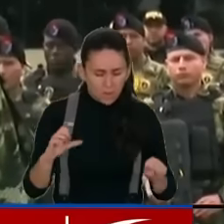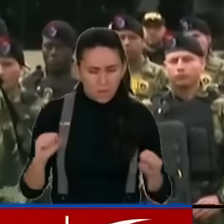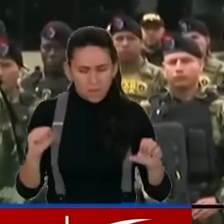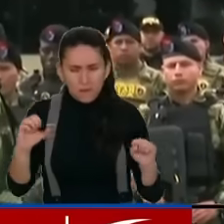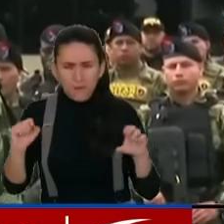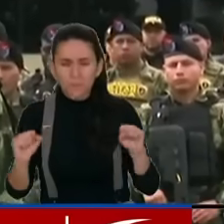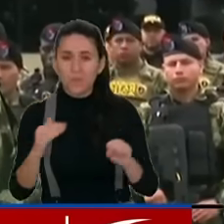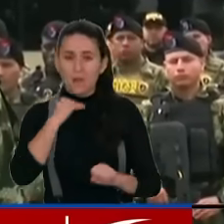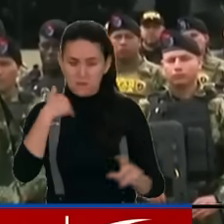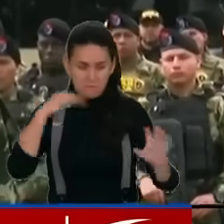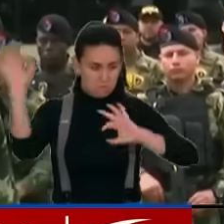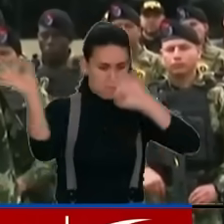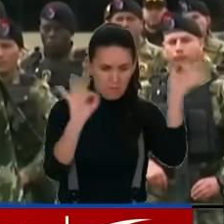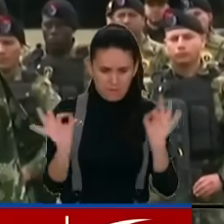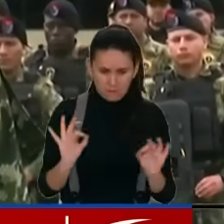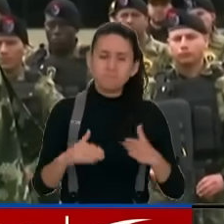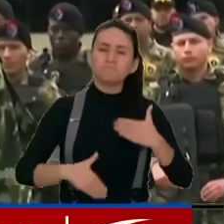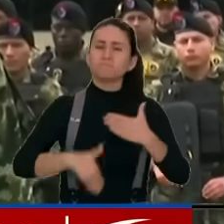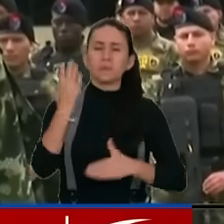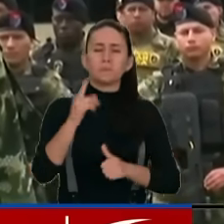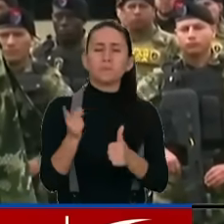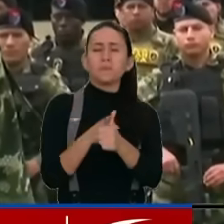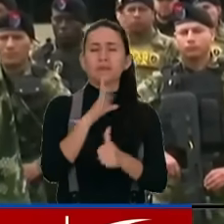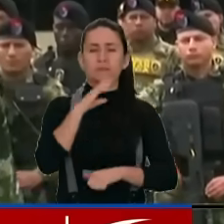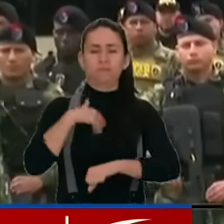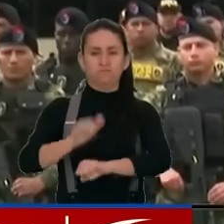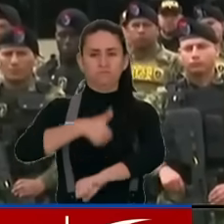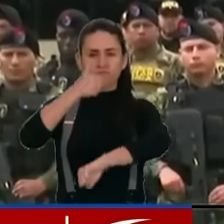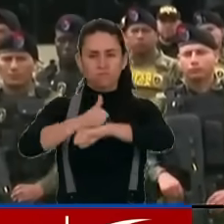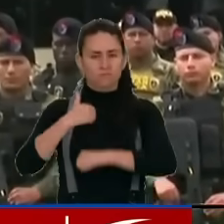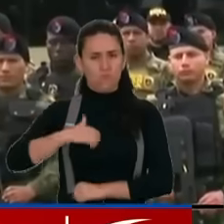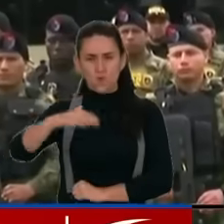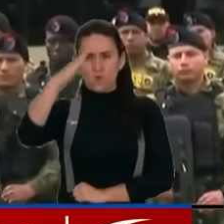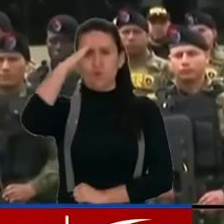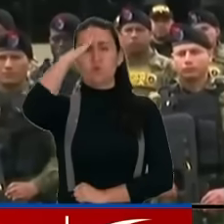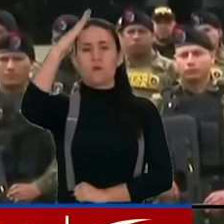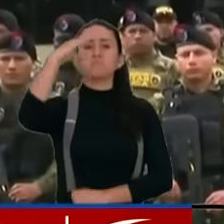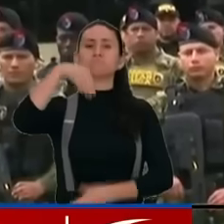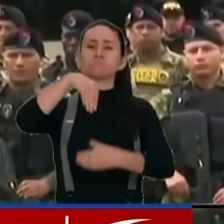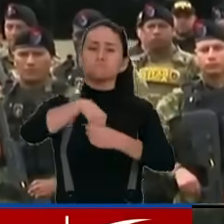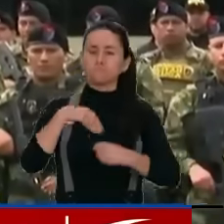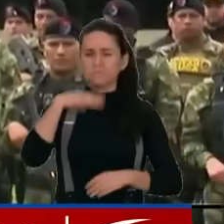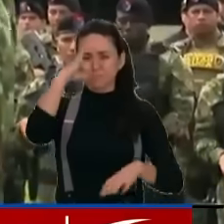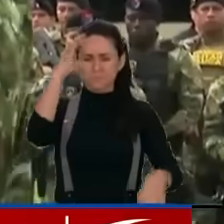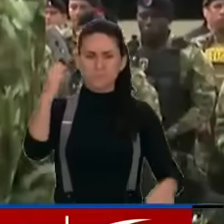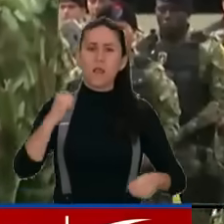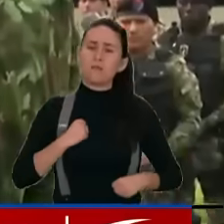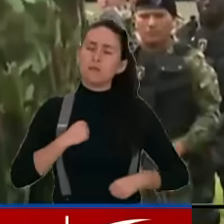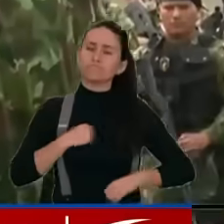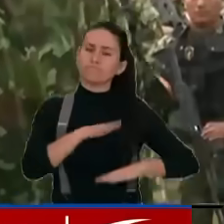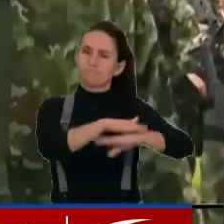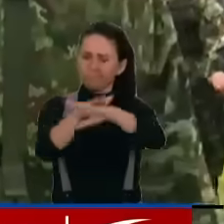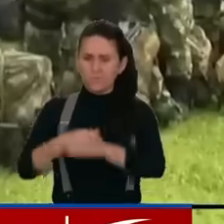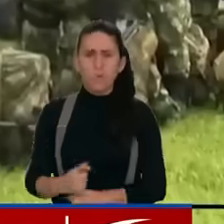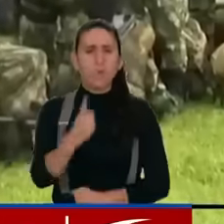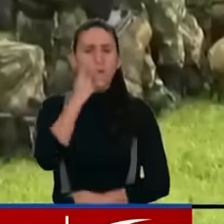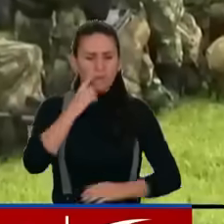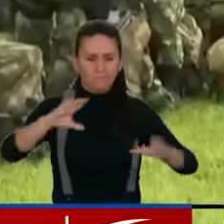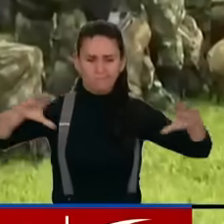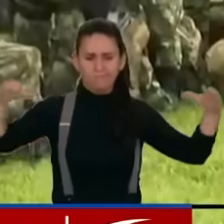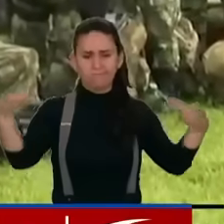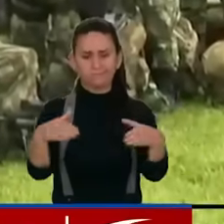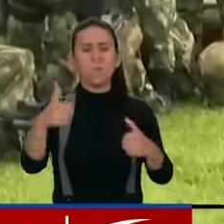Una operación que empezó con las palabras del general Elder Giraldo, comandante de las fuerzas militares, sobre su misión